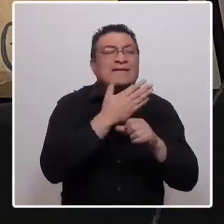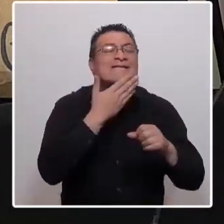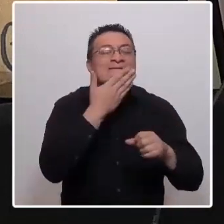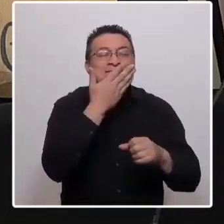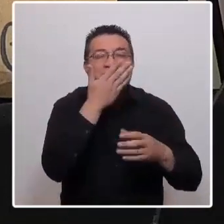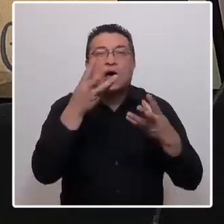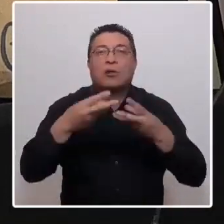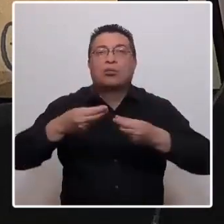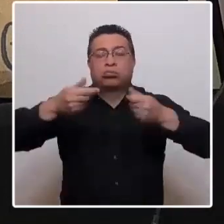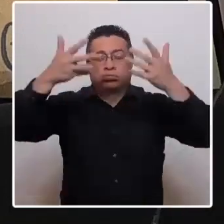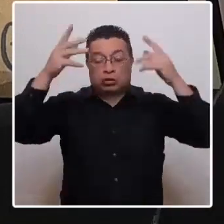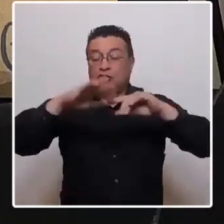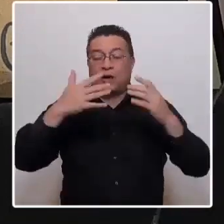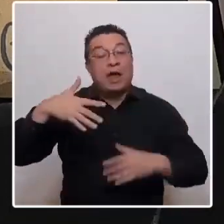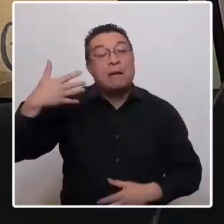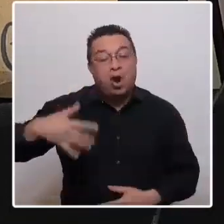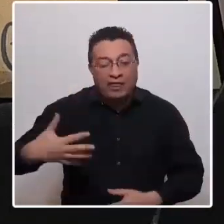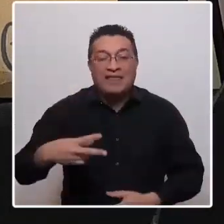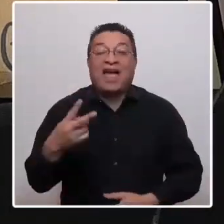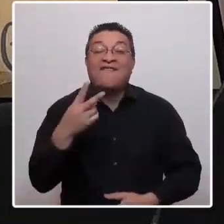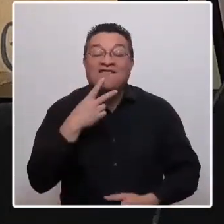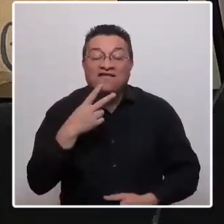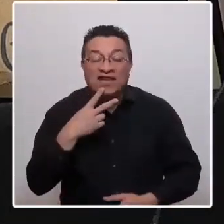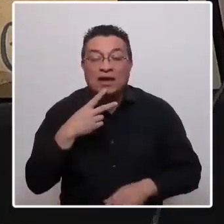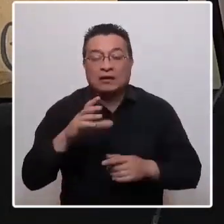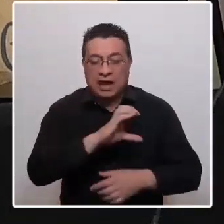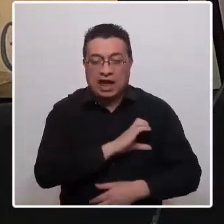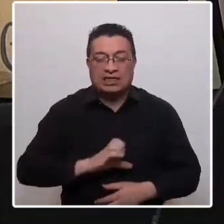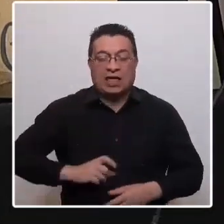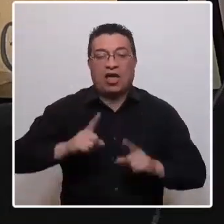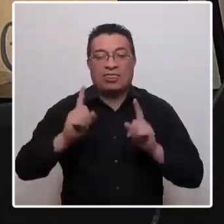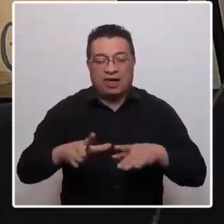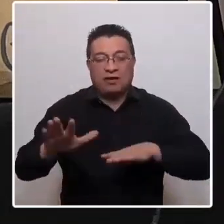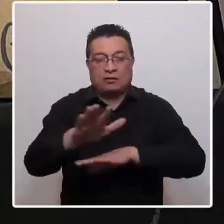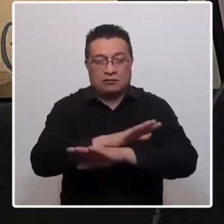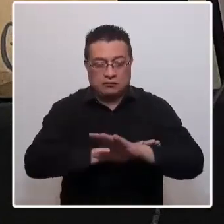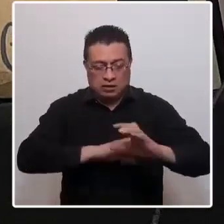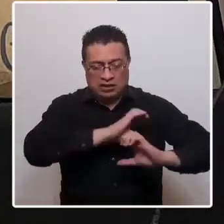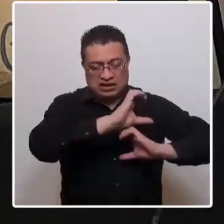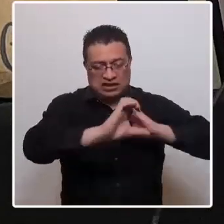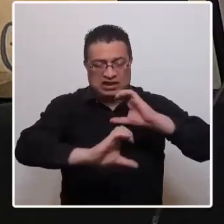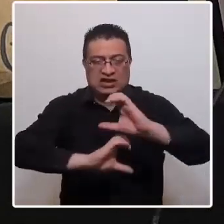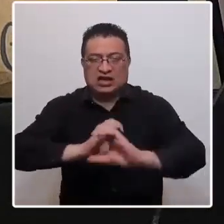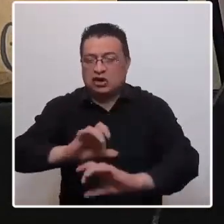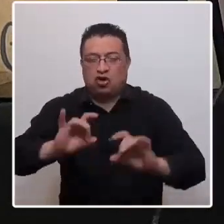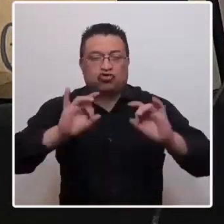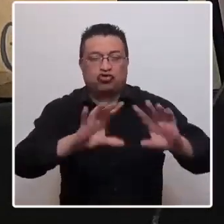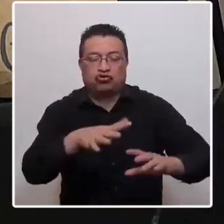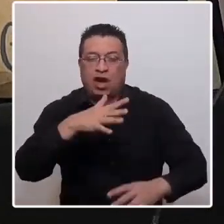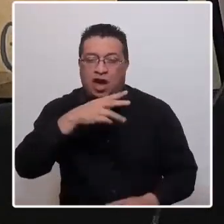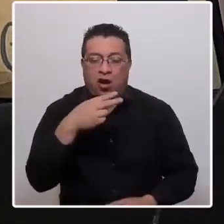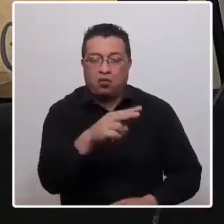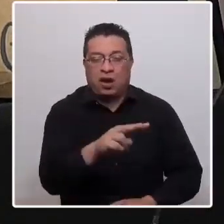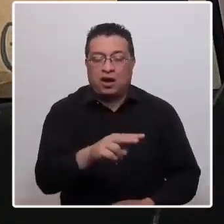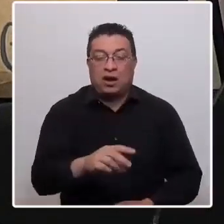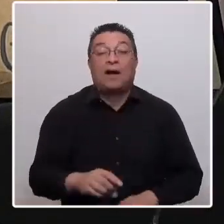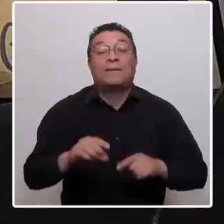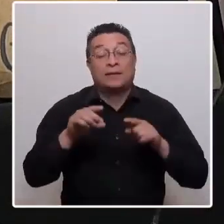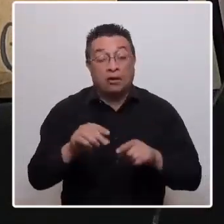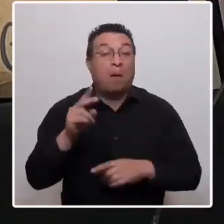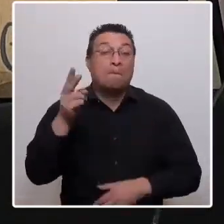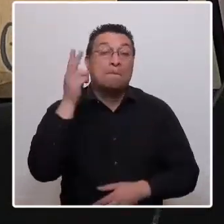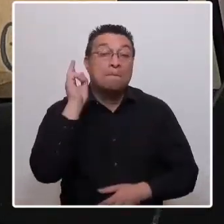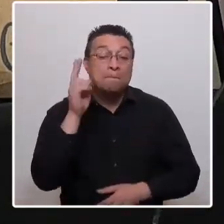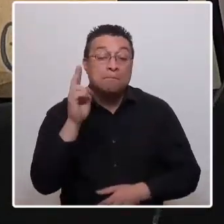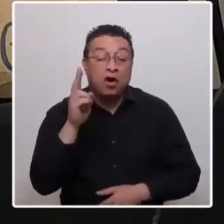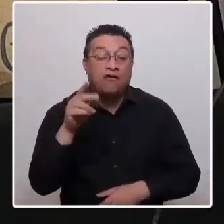son esenciales para la vida y que el Estado debe proteger su ciclo hidrológico. Debe estar prohibido